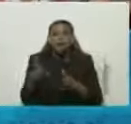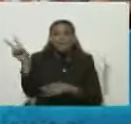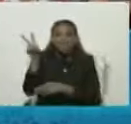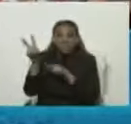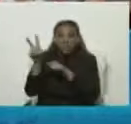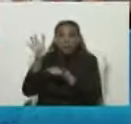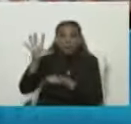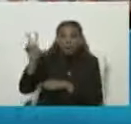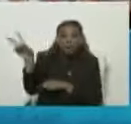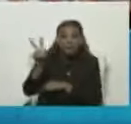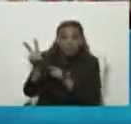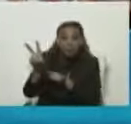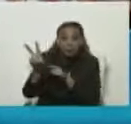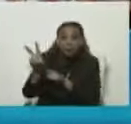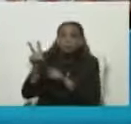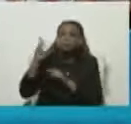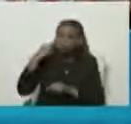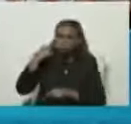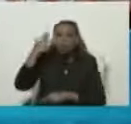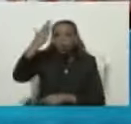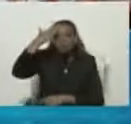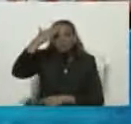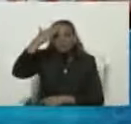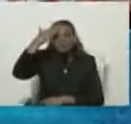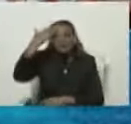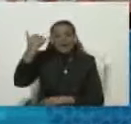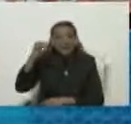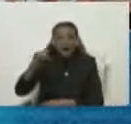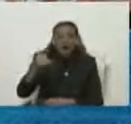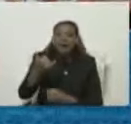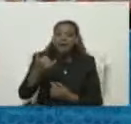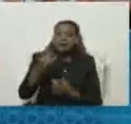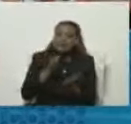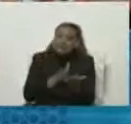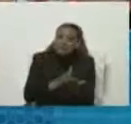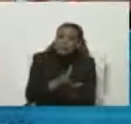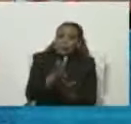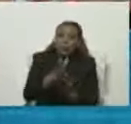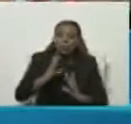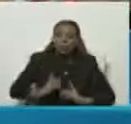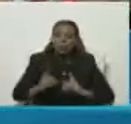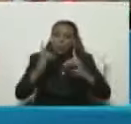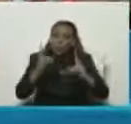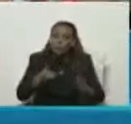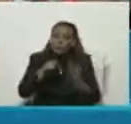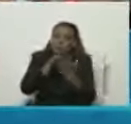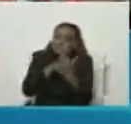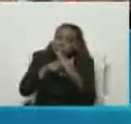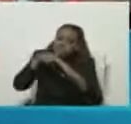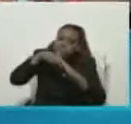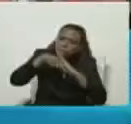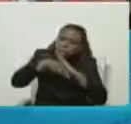Venezuela, estoy consciente del camino que debemos profundizar.